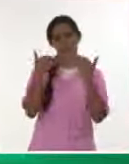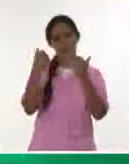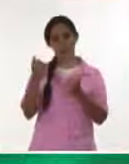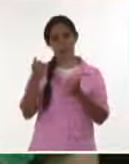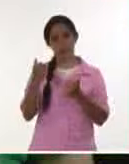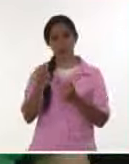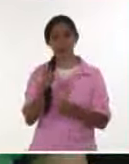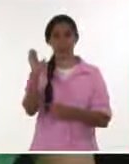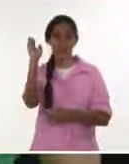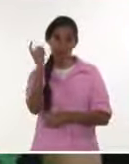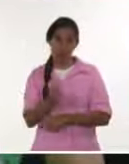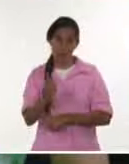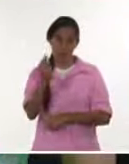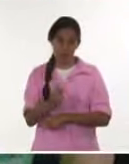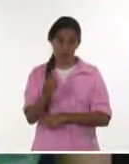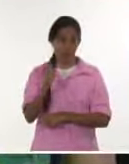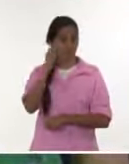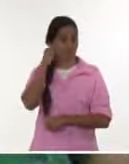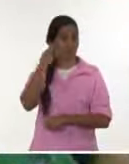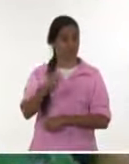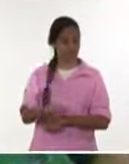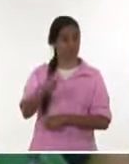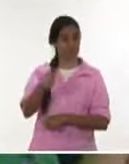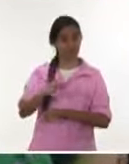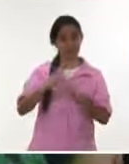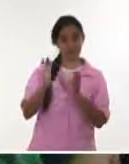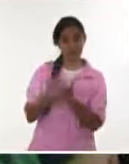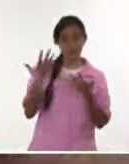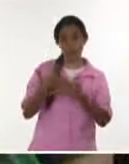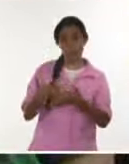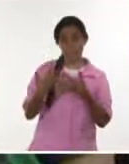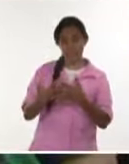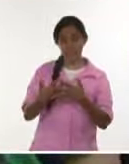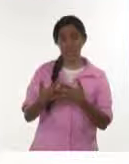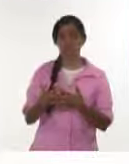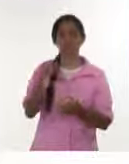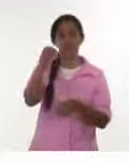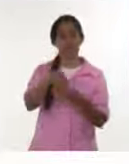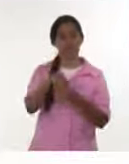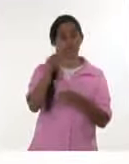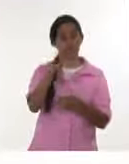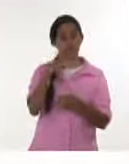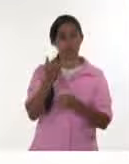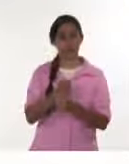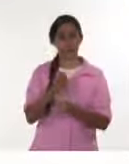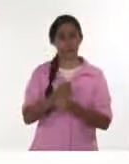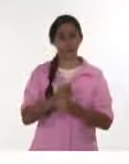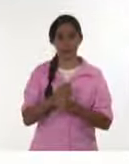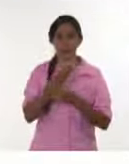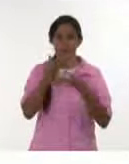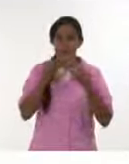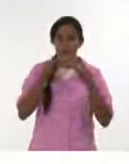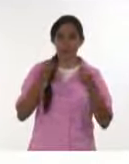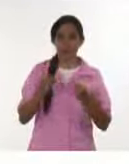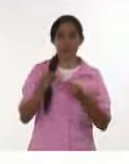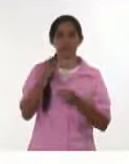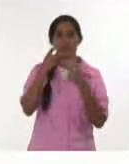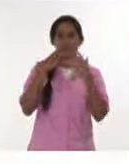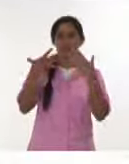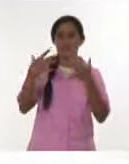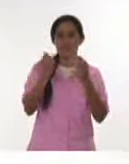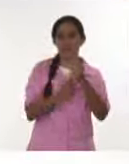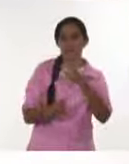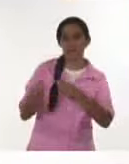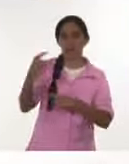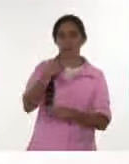económico y financiero de la empresa agroindustrial azucarera colombina. Lograr molidas estables resulta imprescindible en